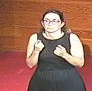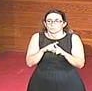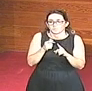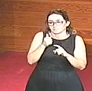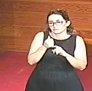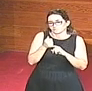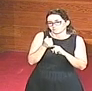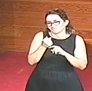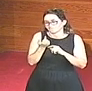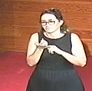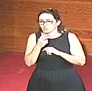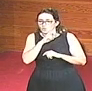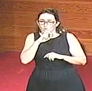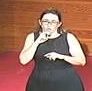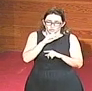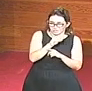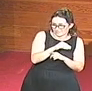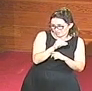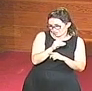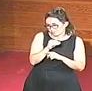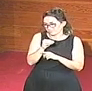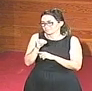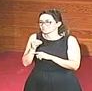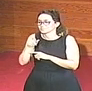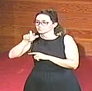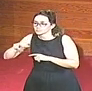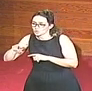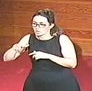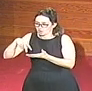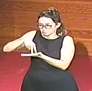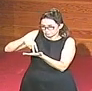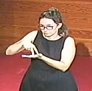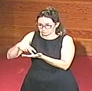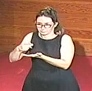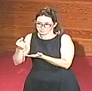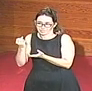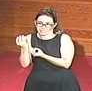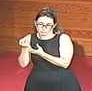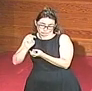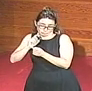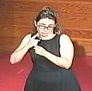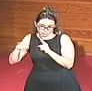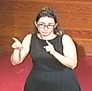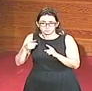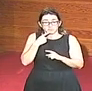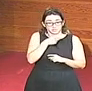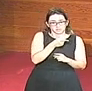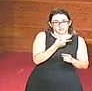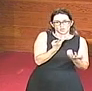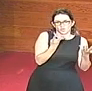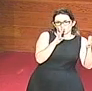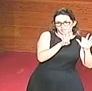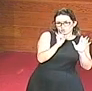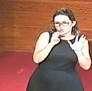en terreno, organizaciones de periodistas, pues tenemos a 908 reporteros y fotógrafos